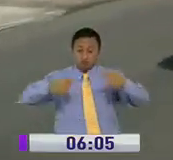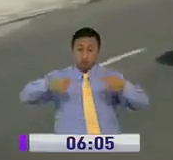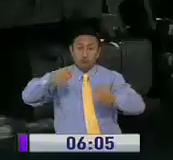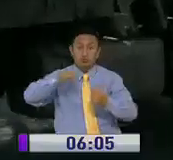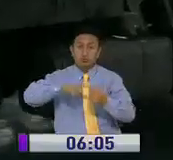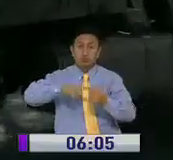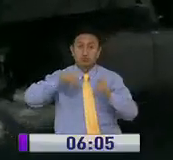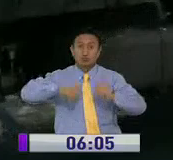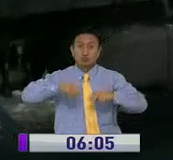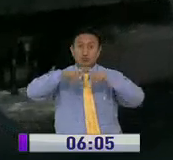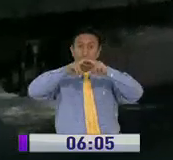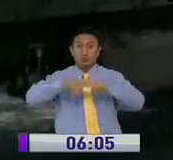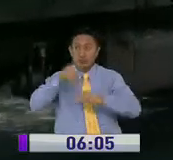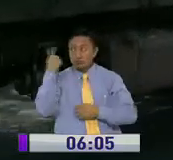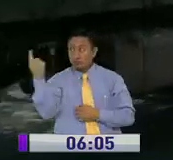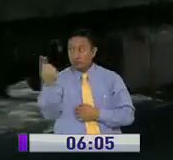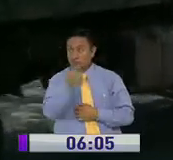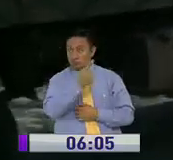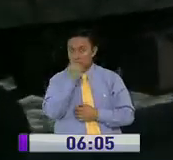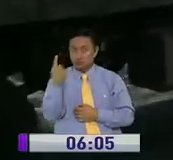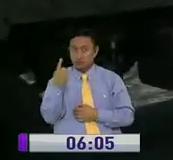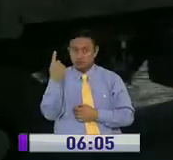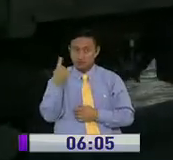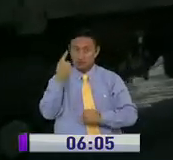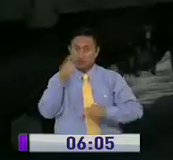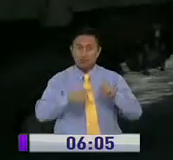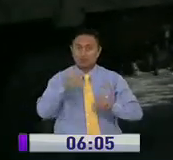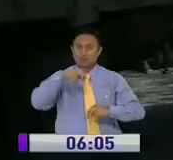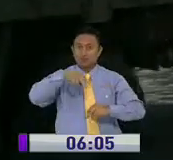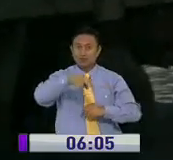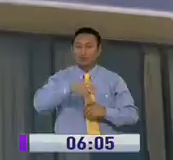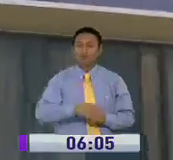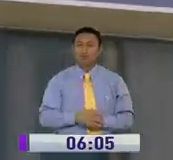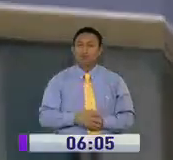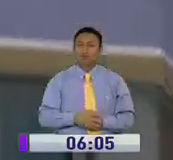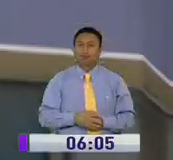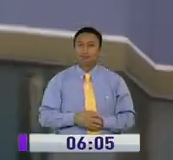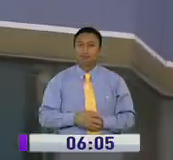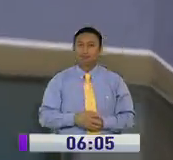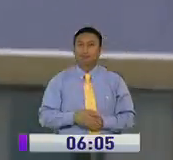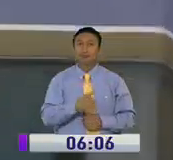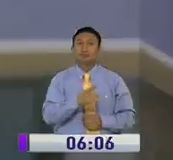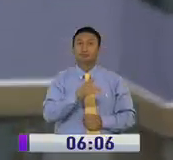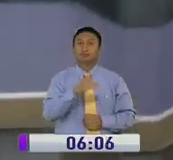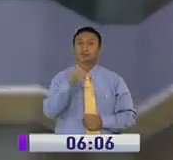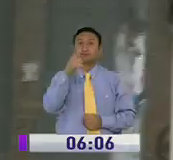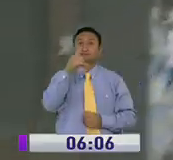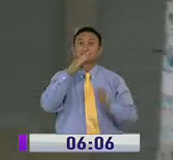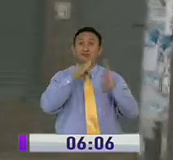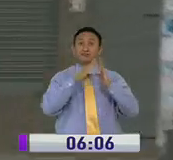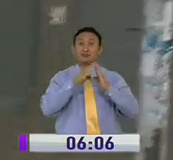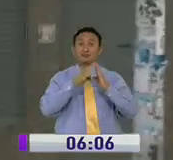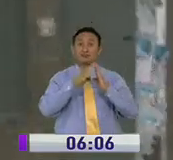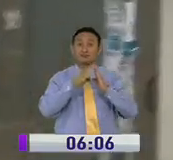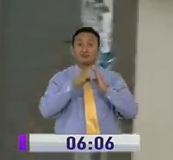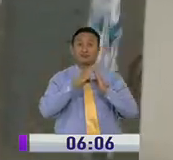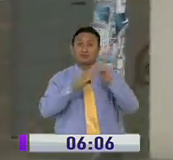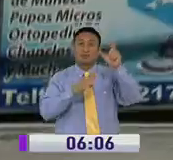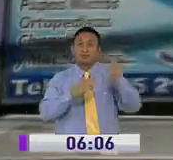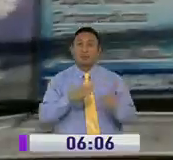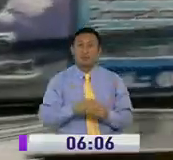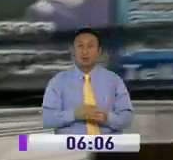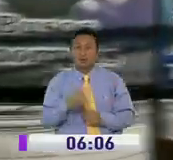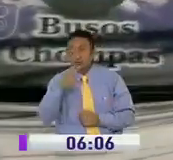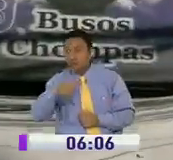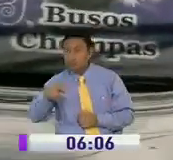ciudad verificando el cumplimiento de la medida de toque de queda. Desde sus ventanas, balcones, terrazas, de forma